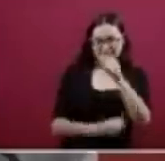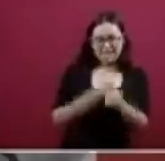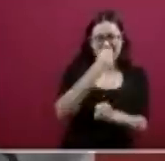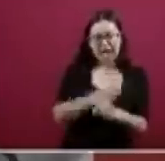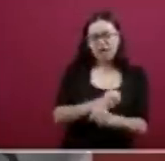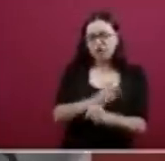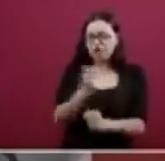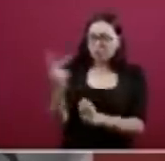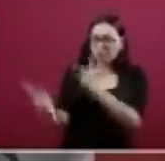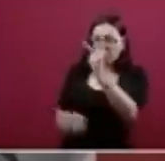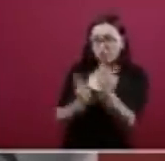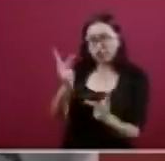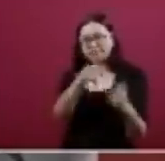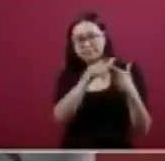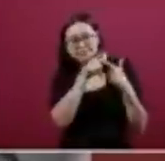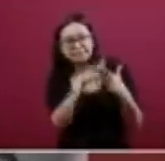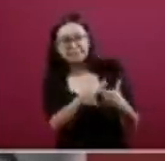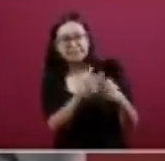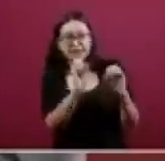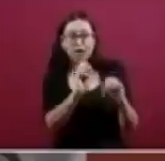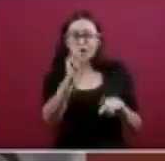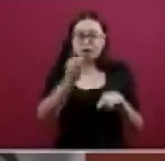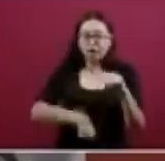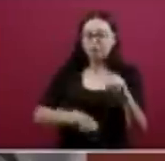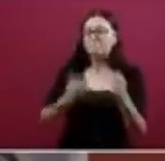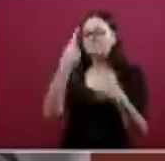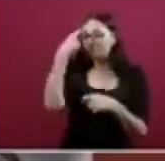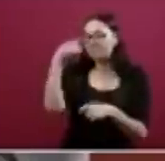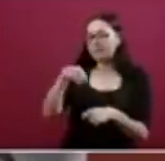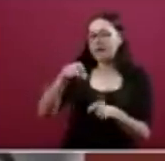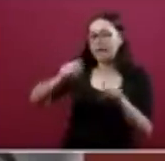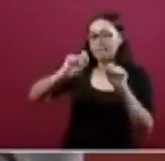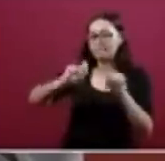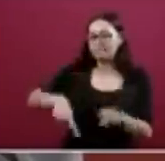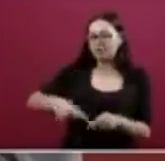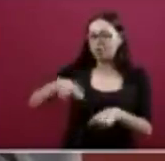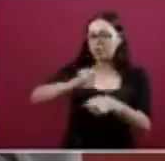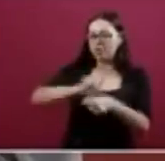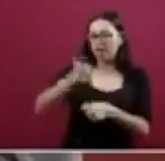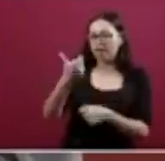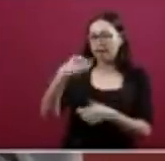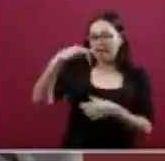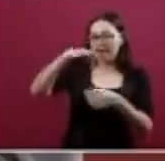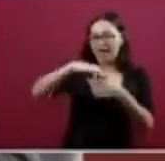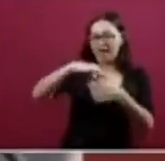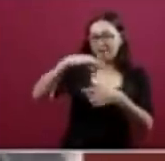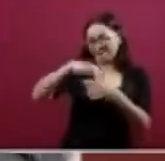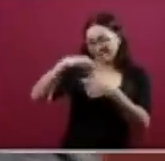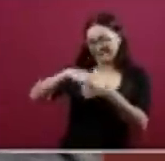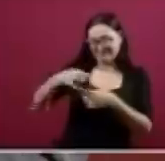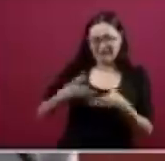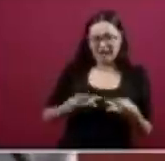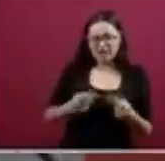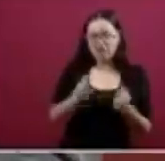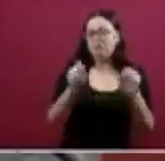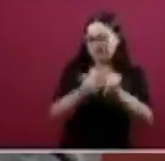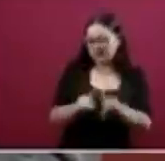hacerlo el mismo día de la elección, que no cueste, que